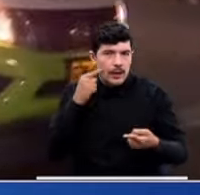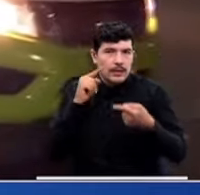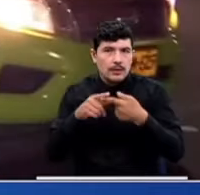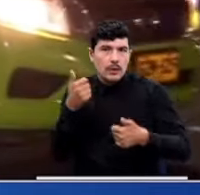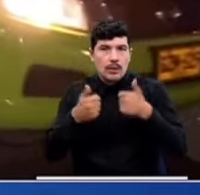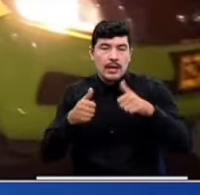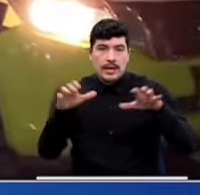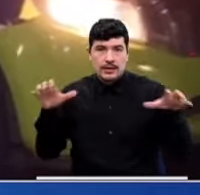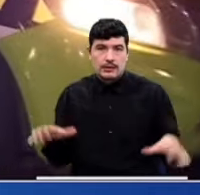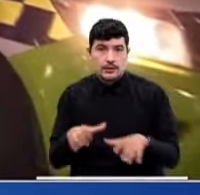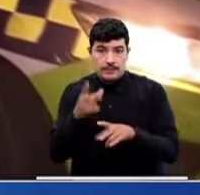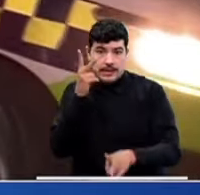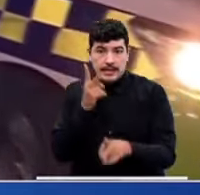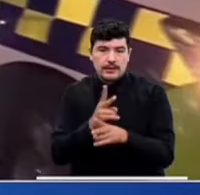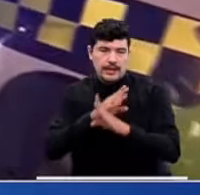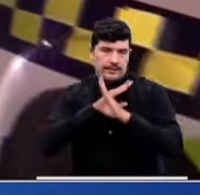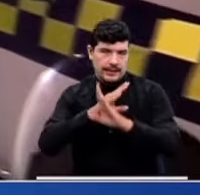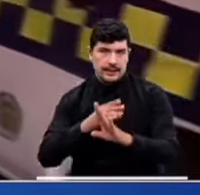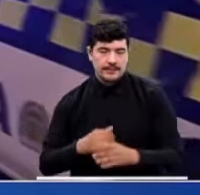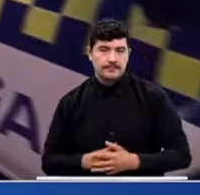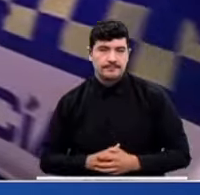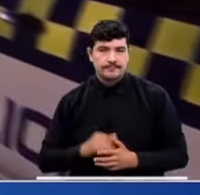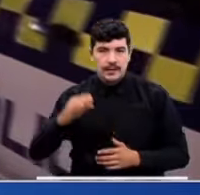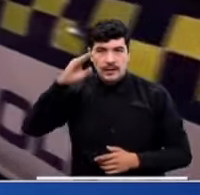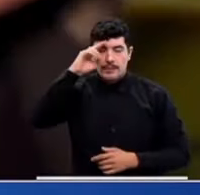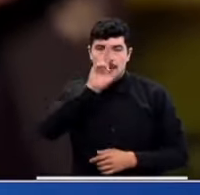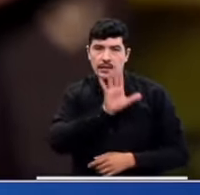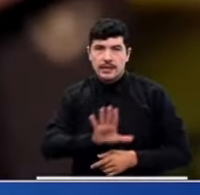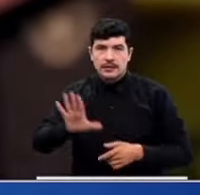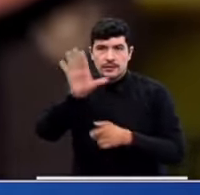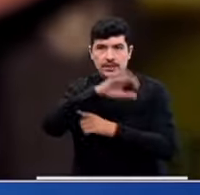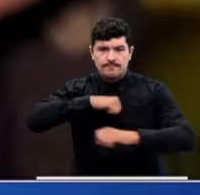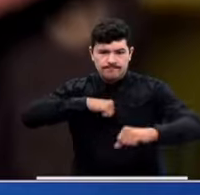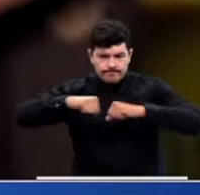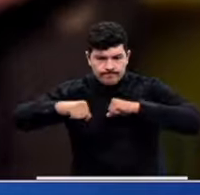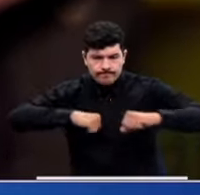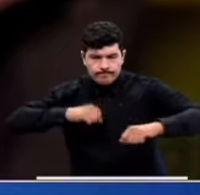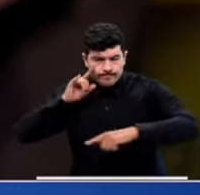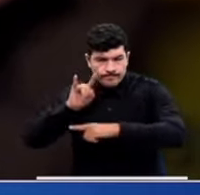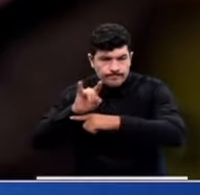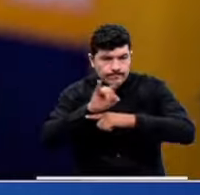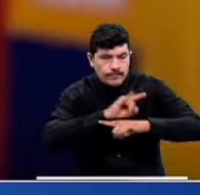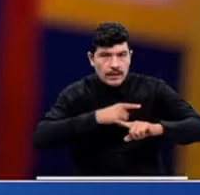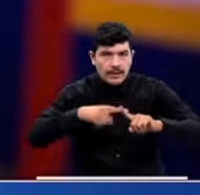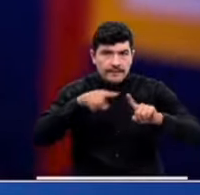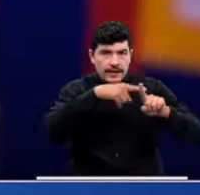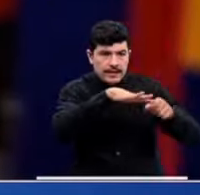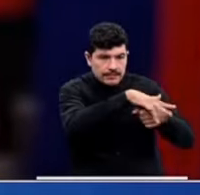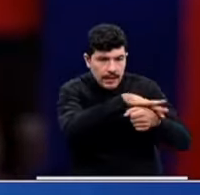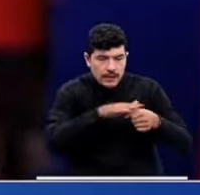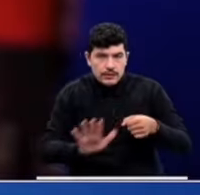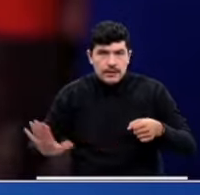delictivos. La Policía Nacional seguirá realizando operativos de control en diferentes barrios al norte de